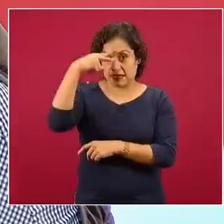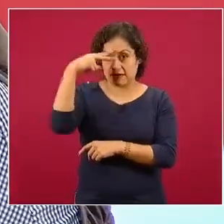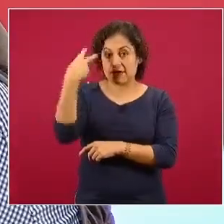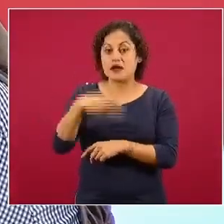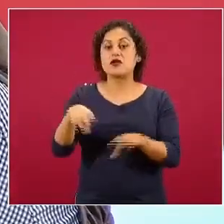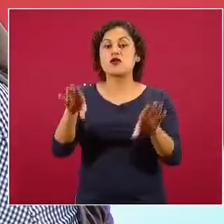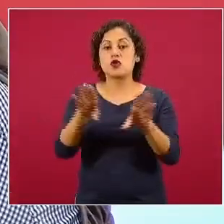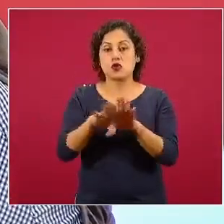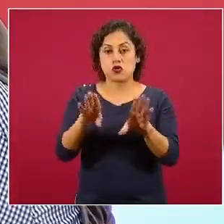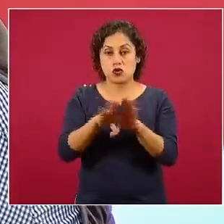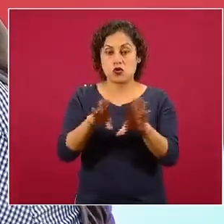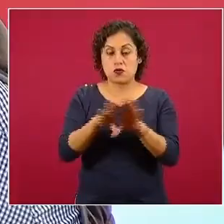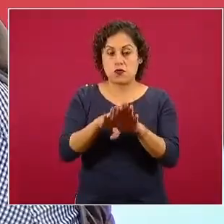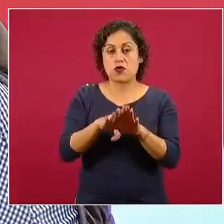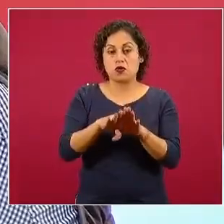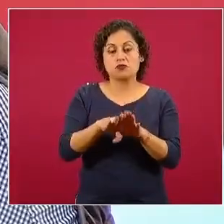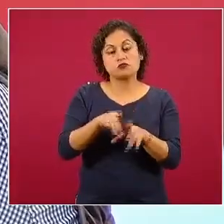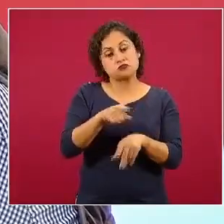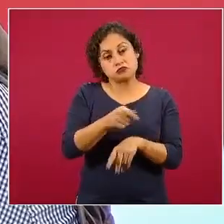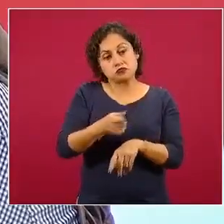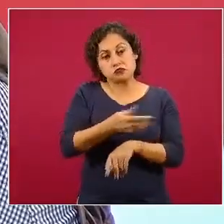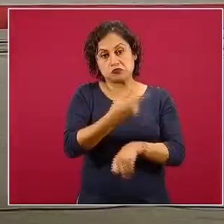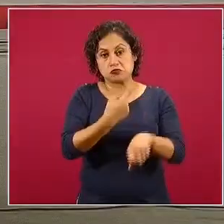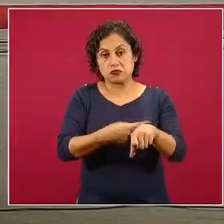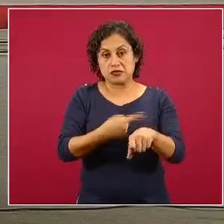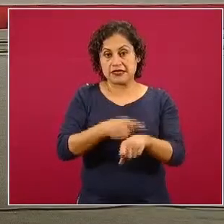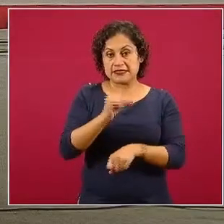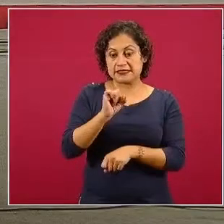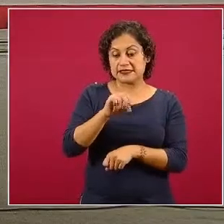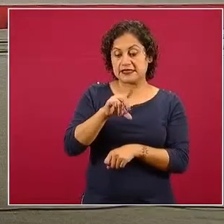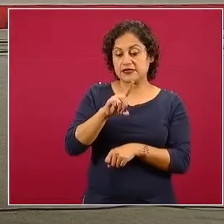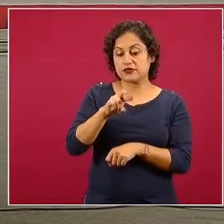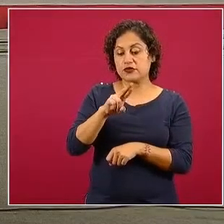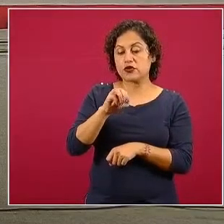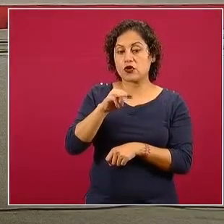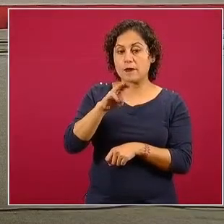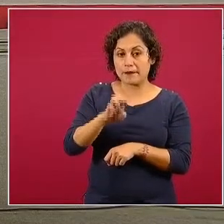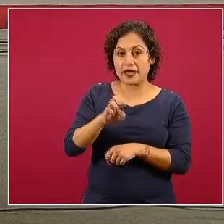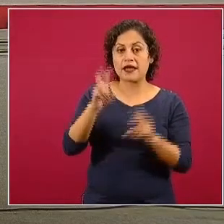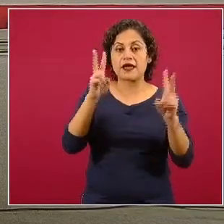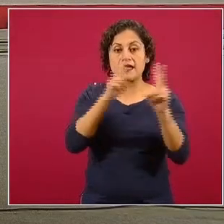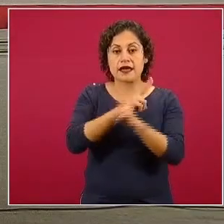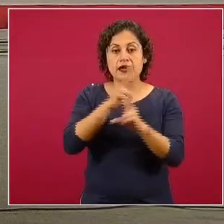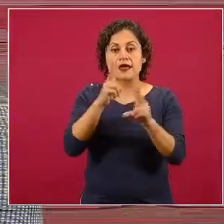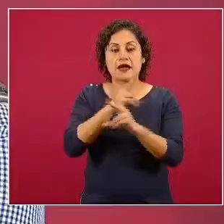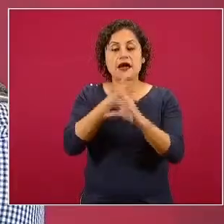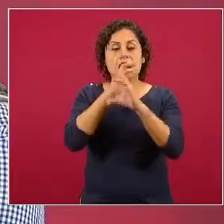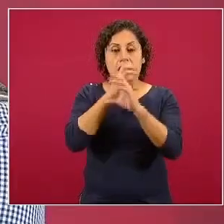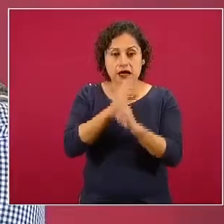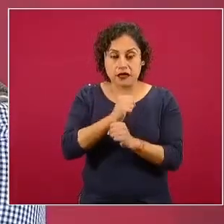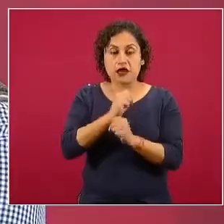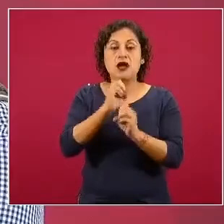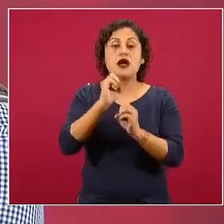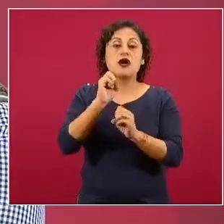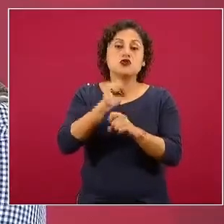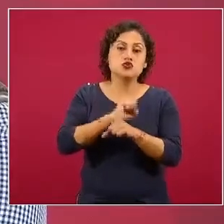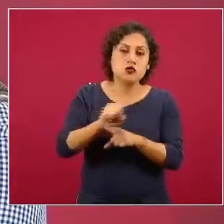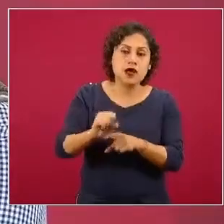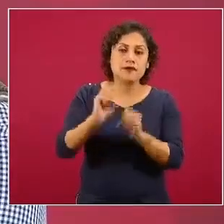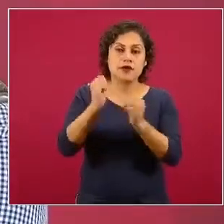síndrome respiratorio que puede ser leve o puede ser grave, y ya es el proceso del laboratorio el que nos dice si